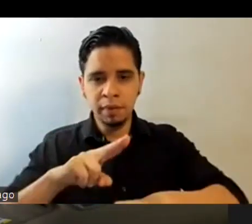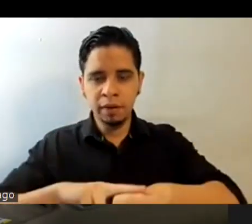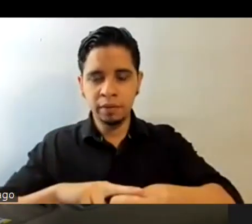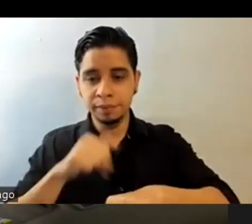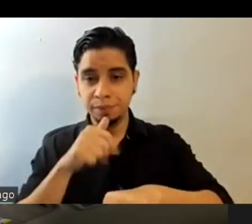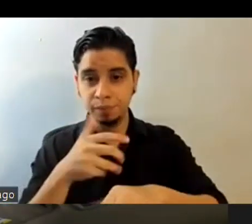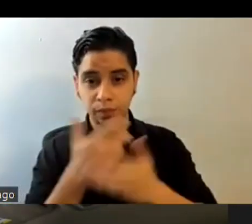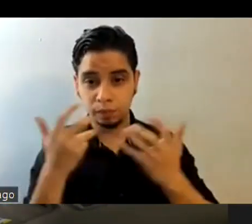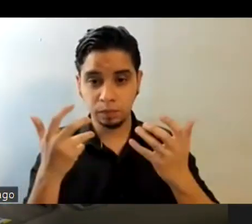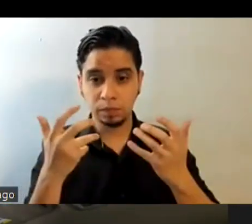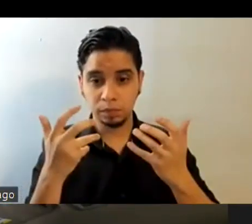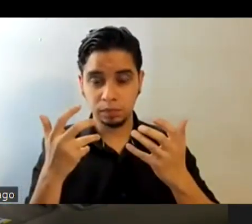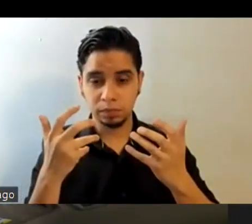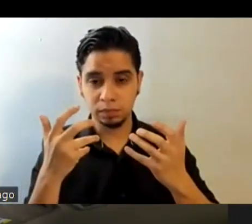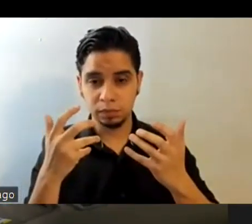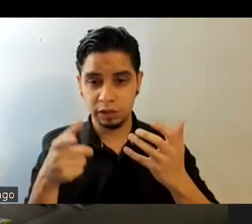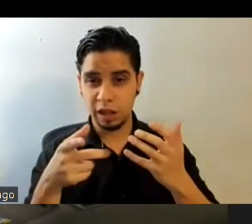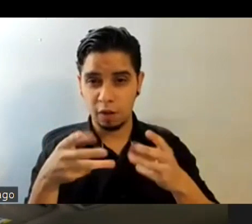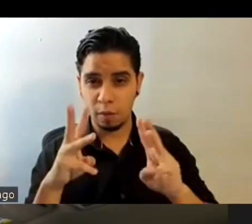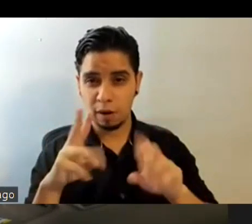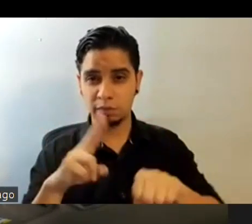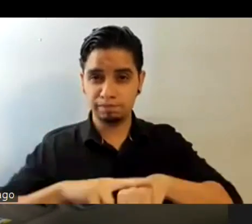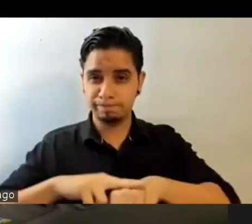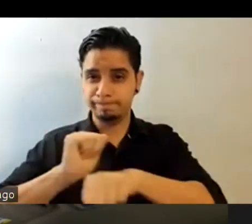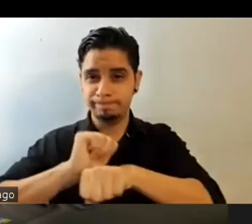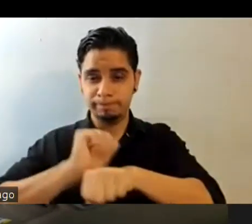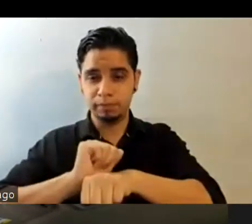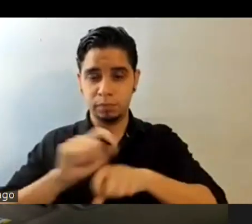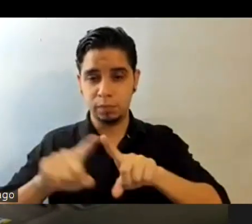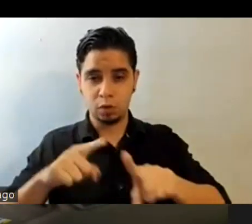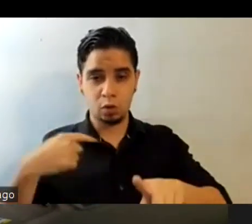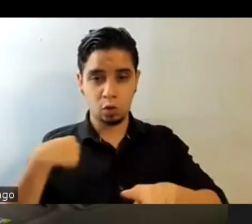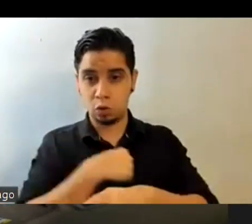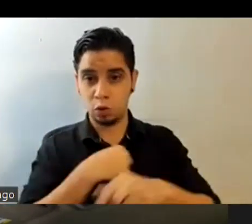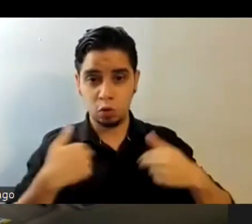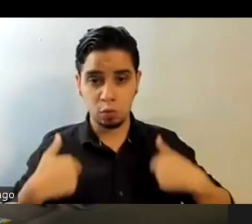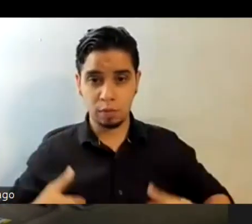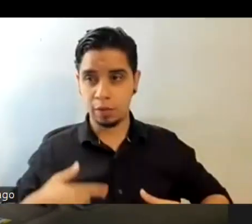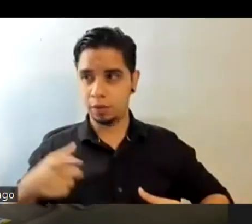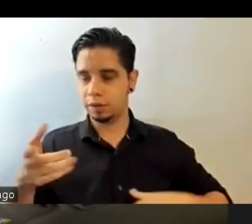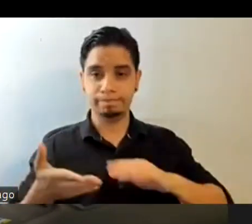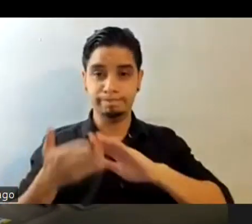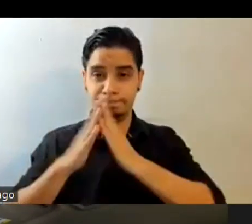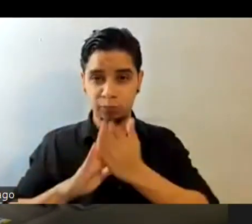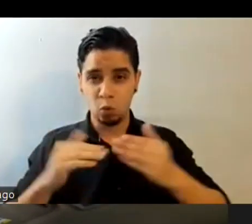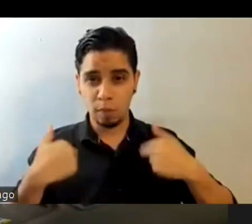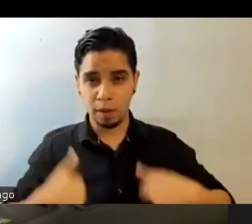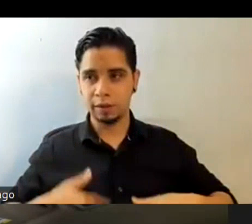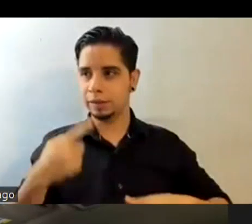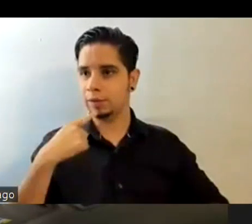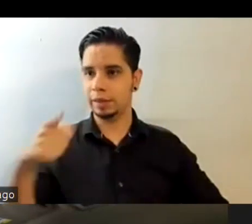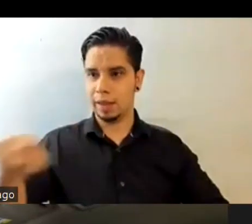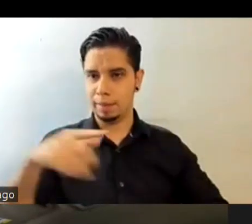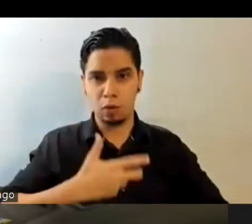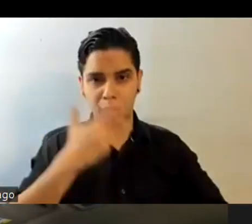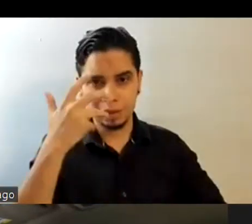enfurece, sino que esa es la forma en que la naturaleza trabaja, pero nosotros como seres humanos la humanizamos y decimos que se enfurece, pero en